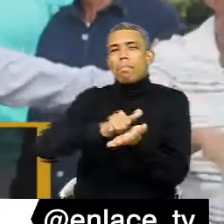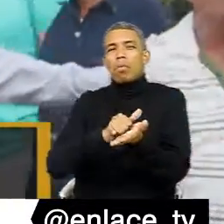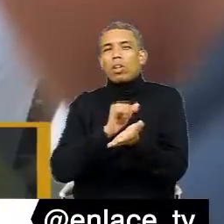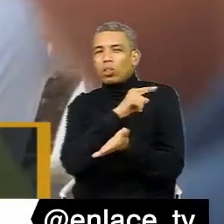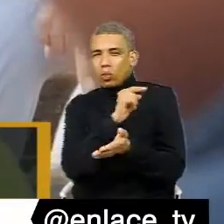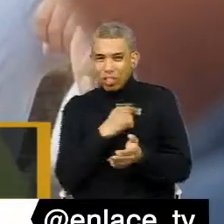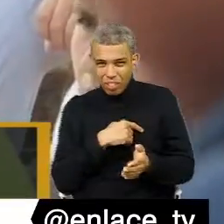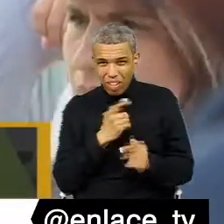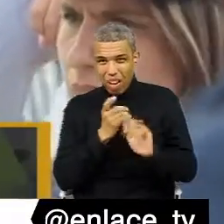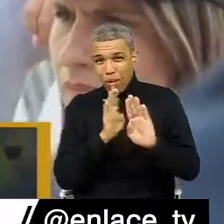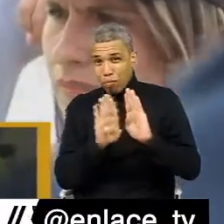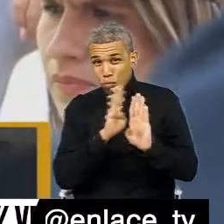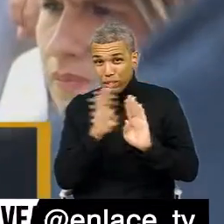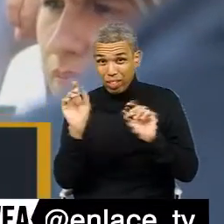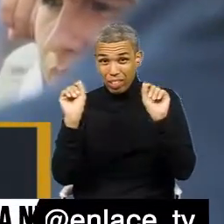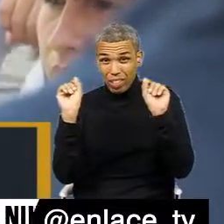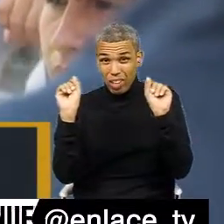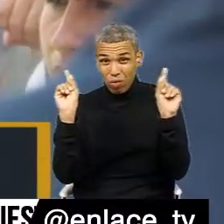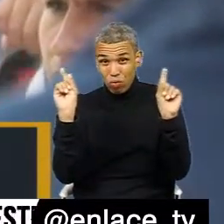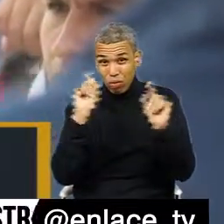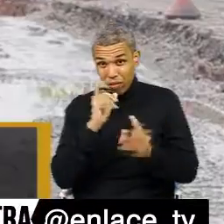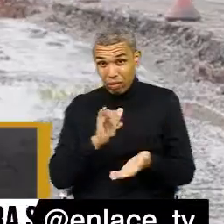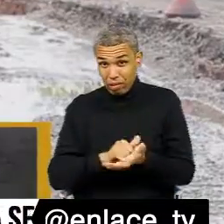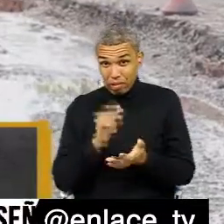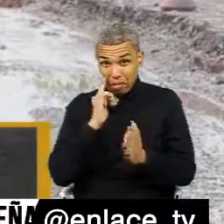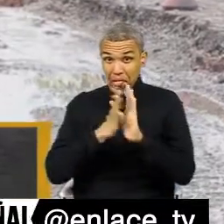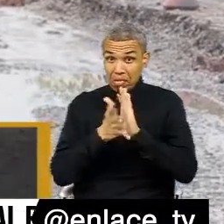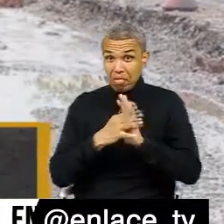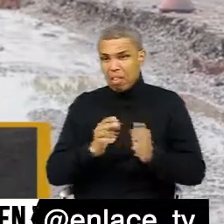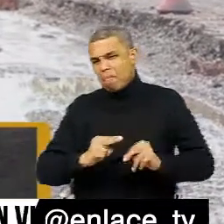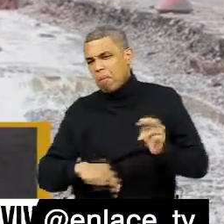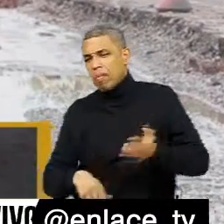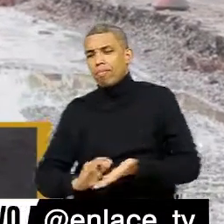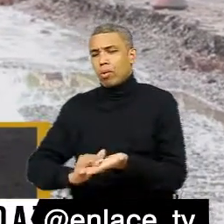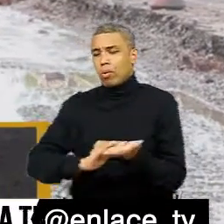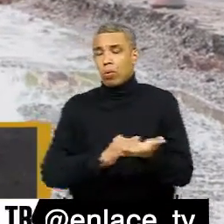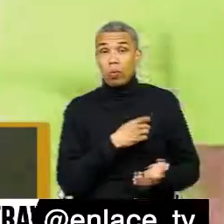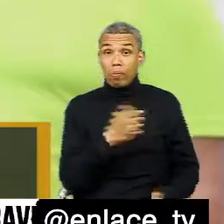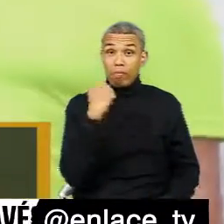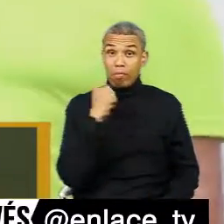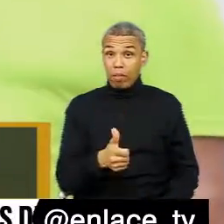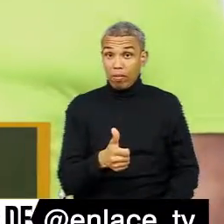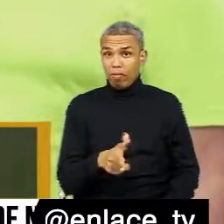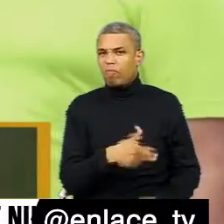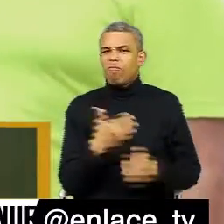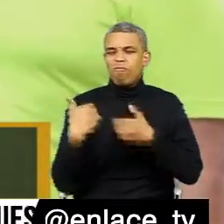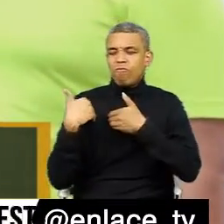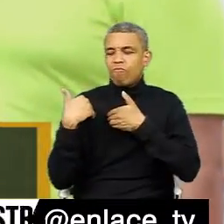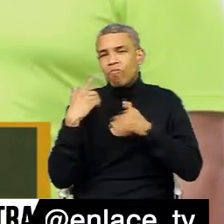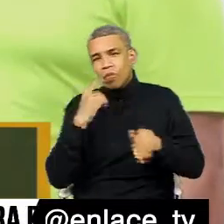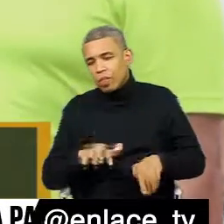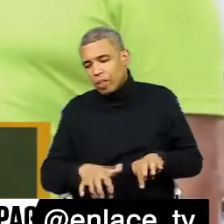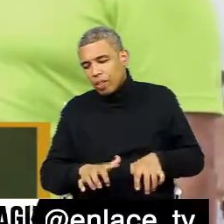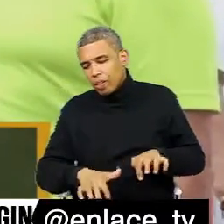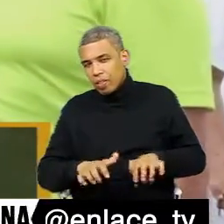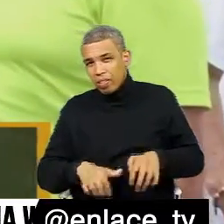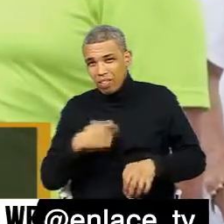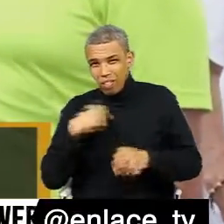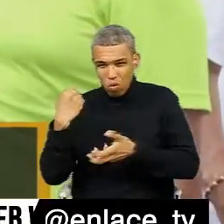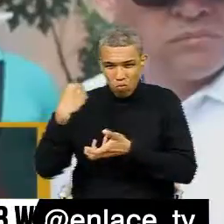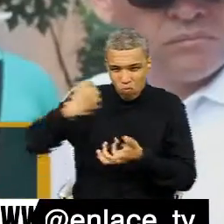municipal, los avances son del 45%, obra que ejecuta la Secretaría de Infraestructura con una inversión que asciende los 6.400